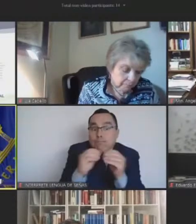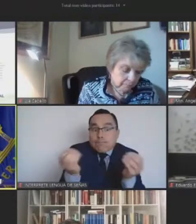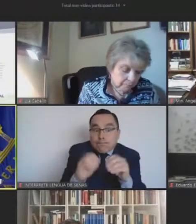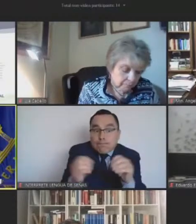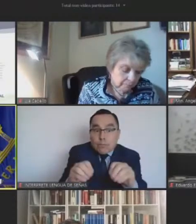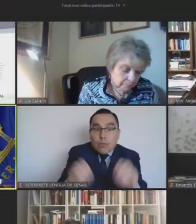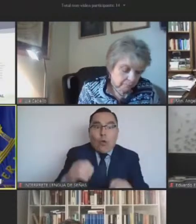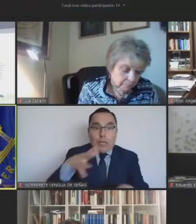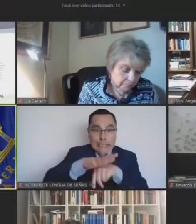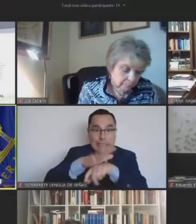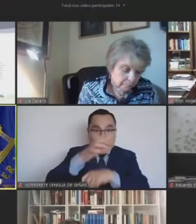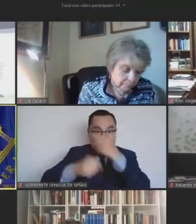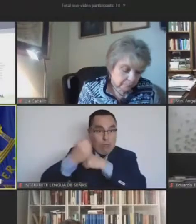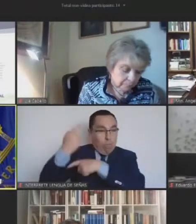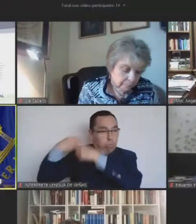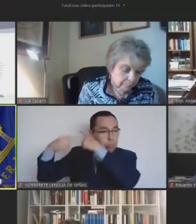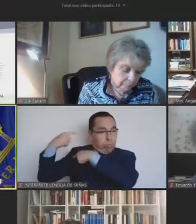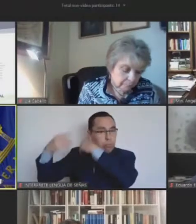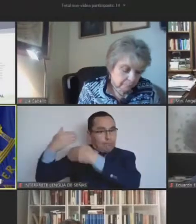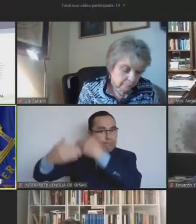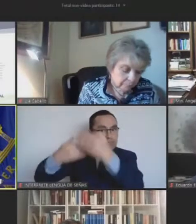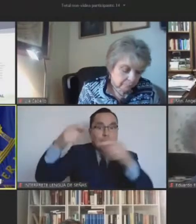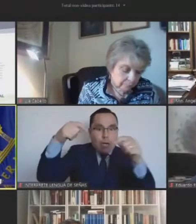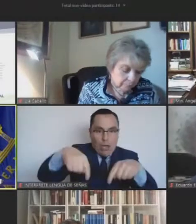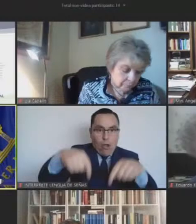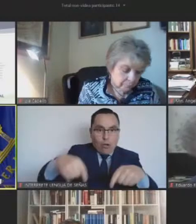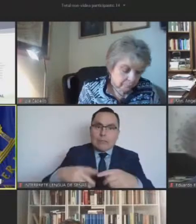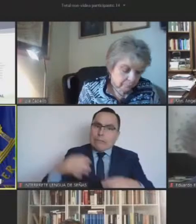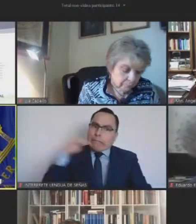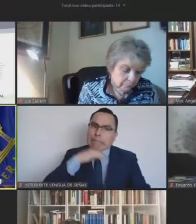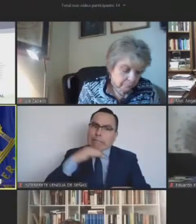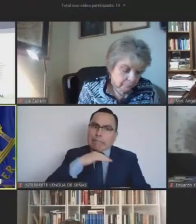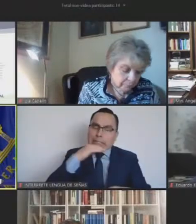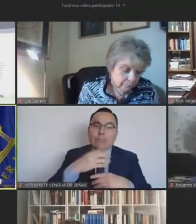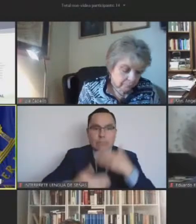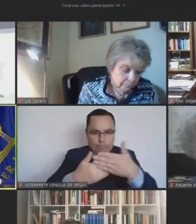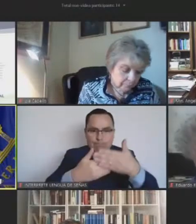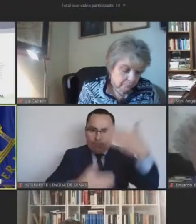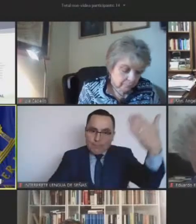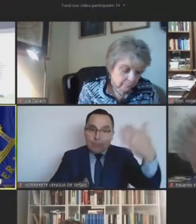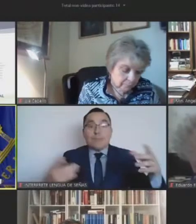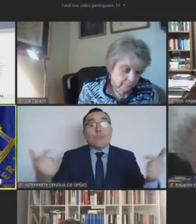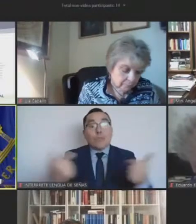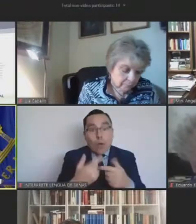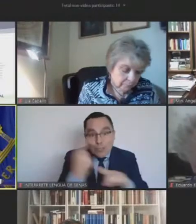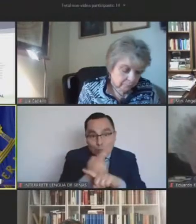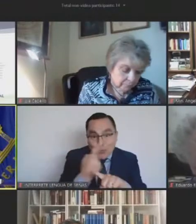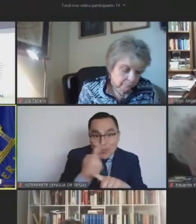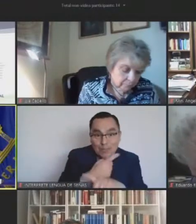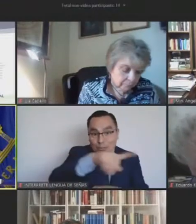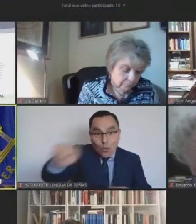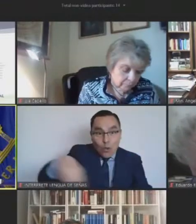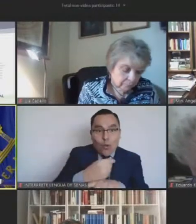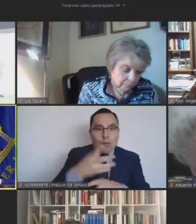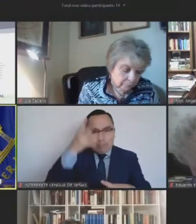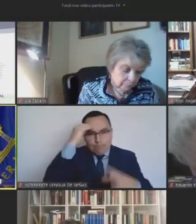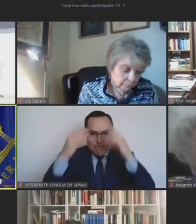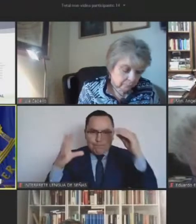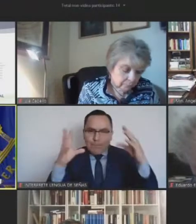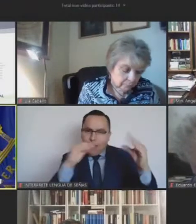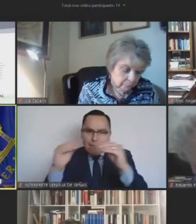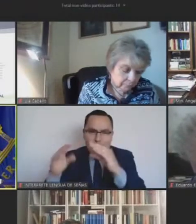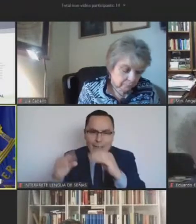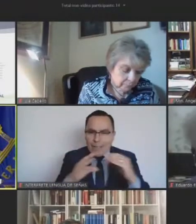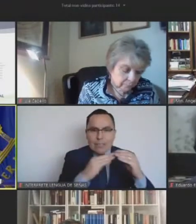15 años nos han dejado. Esperamos que este diálogo sea fructífero y nos deje aprendizaje y reflexiones